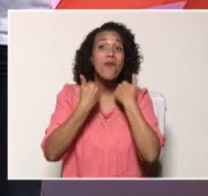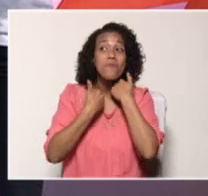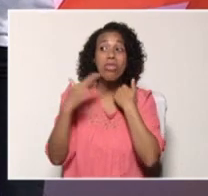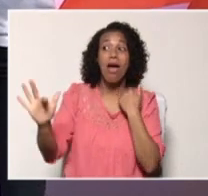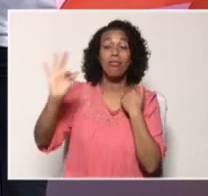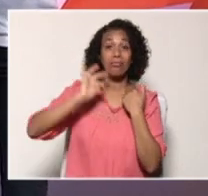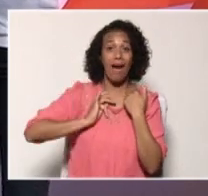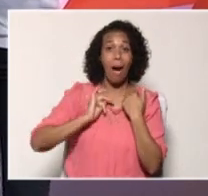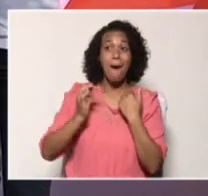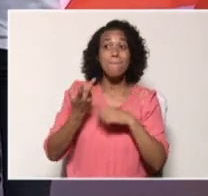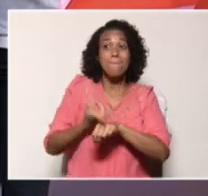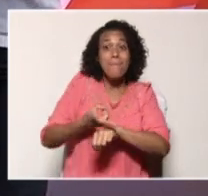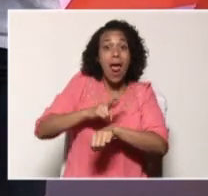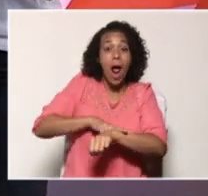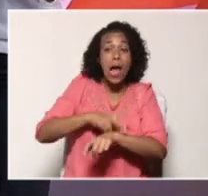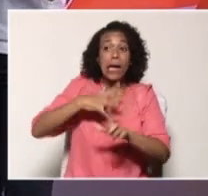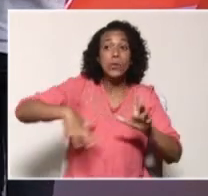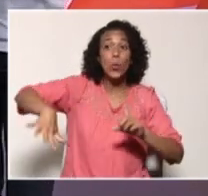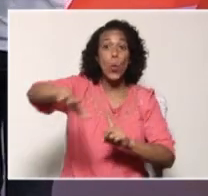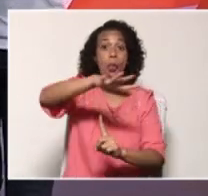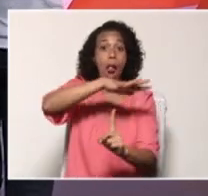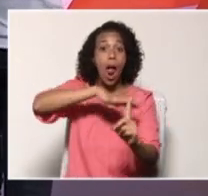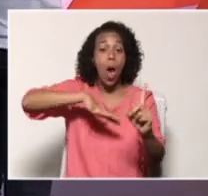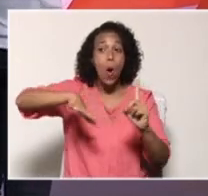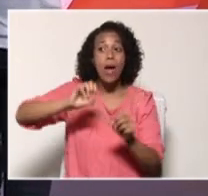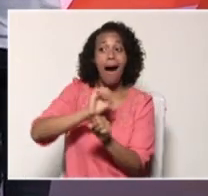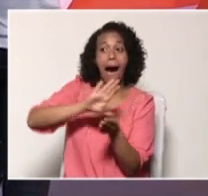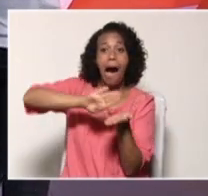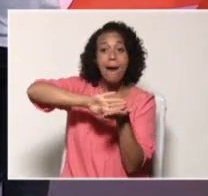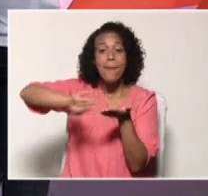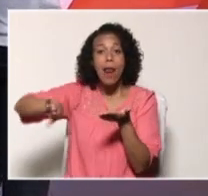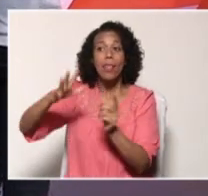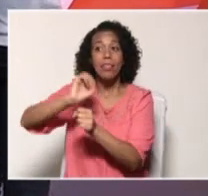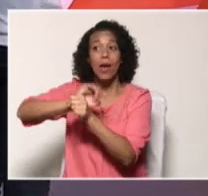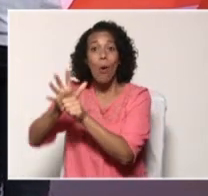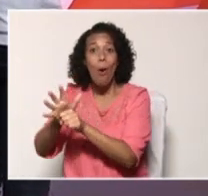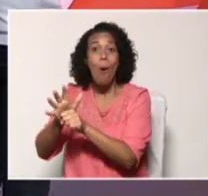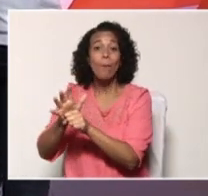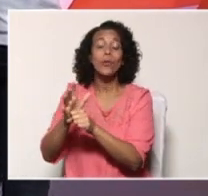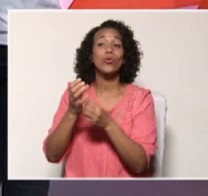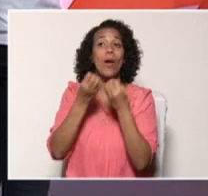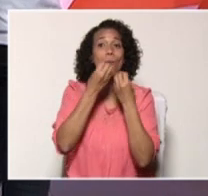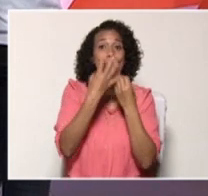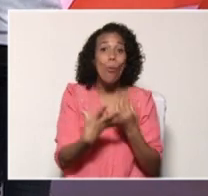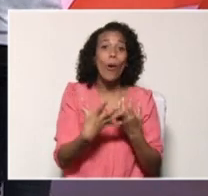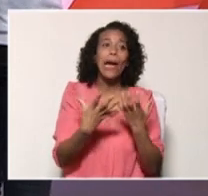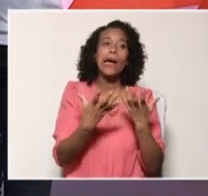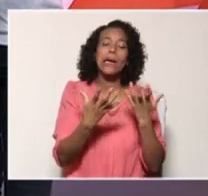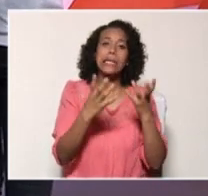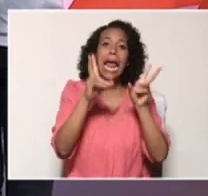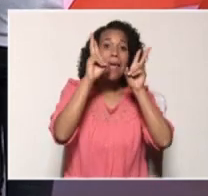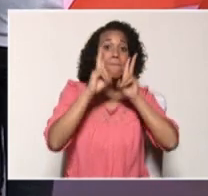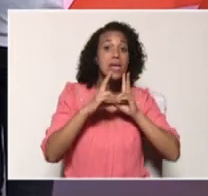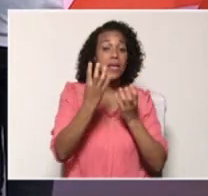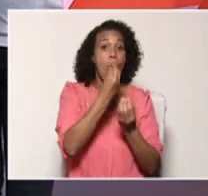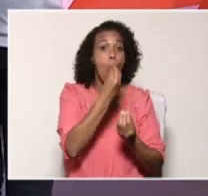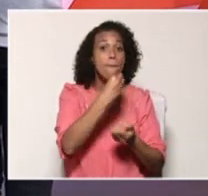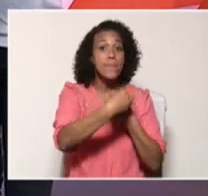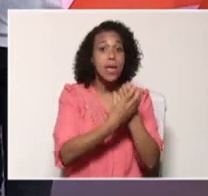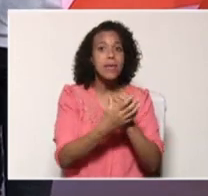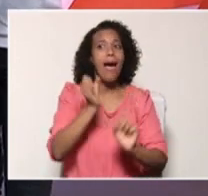que también están a la orden del día. Entonces sabemos que la buena manipulación de los alimentos va a permitir que